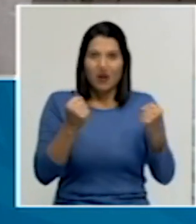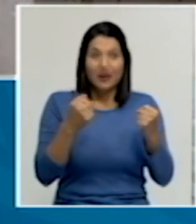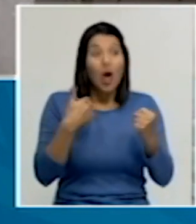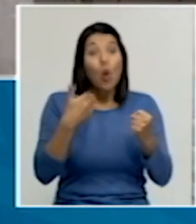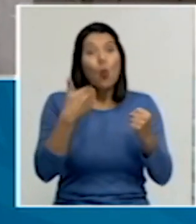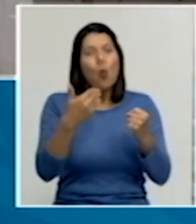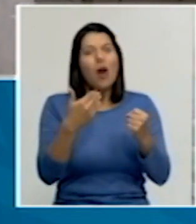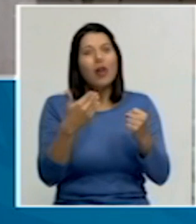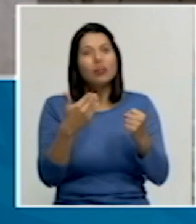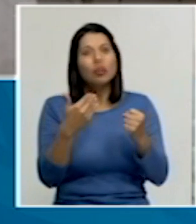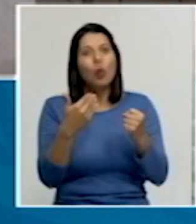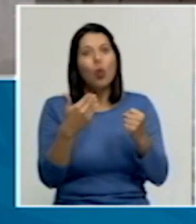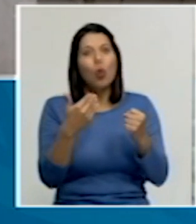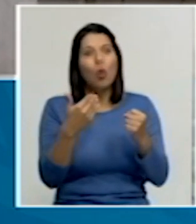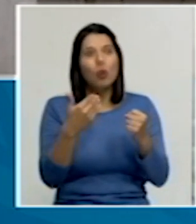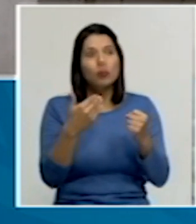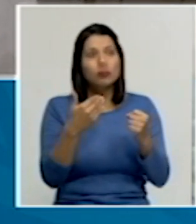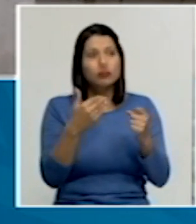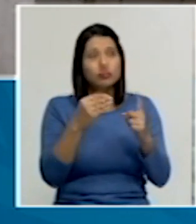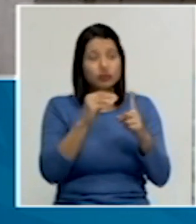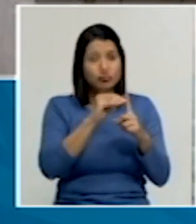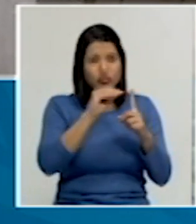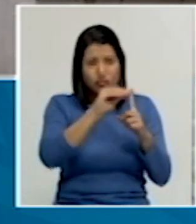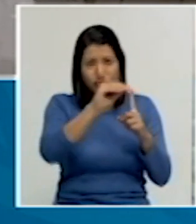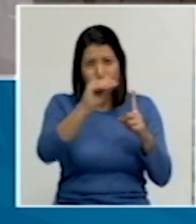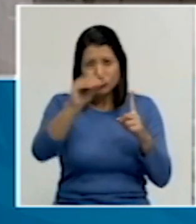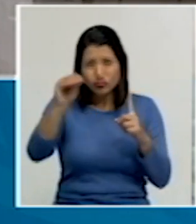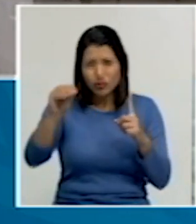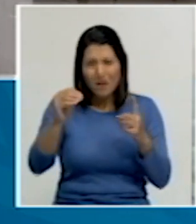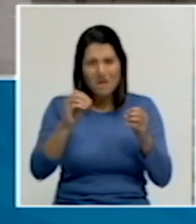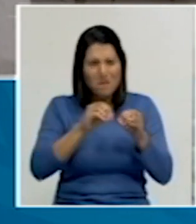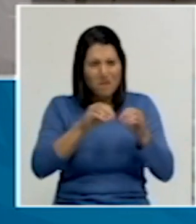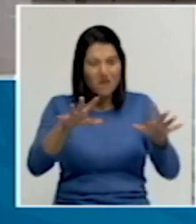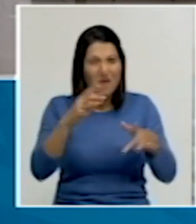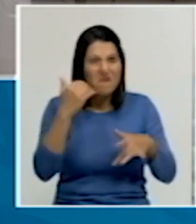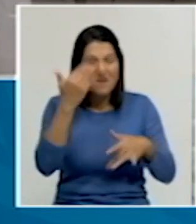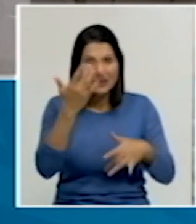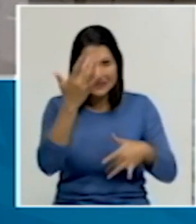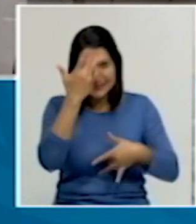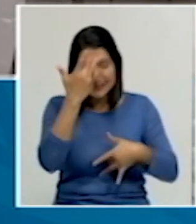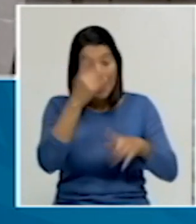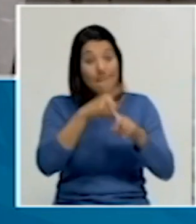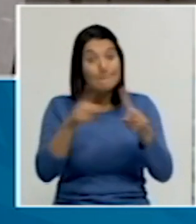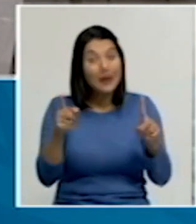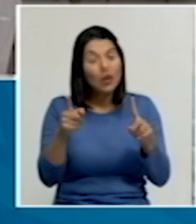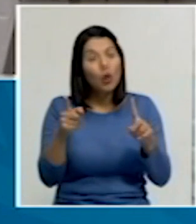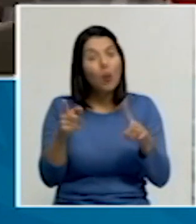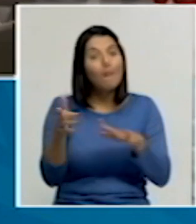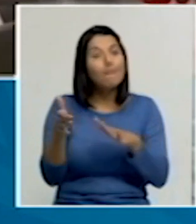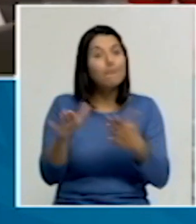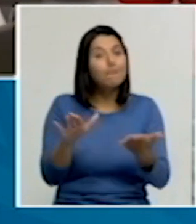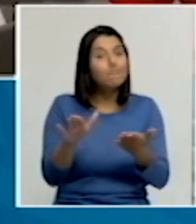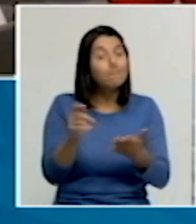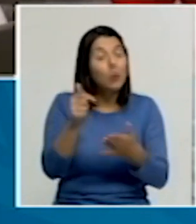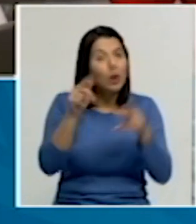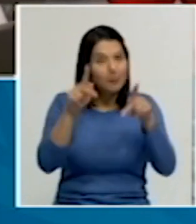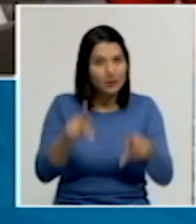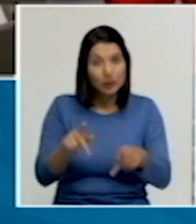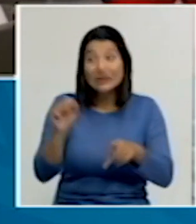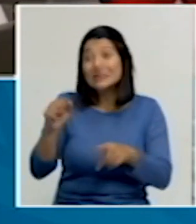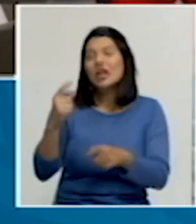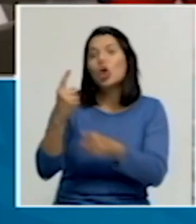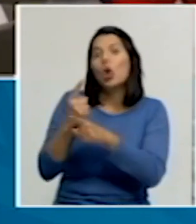contagia mucho y mata poco. Correcto, correcto, porque lo que busca precisamente es preservarse,